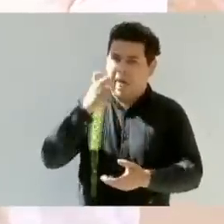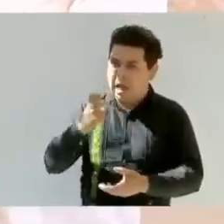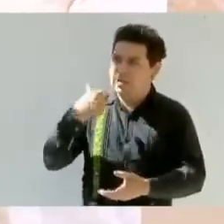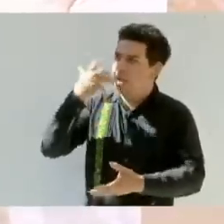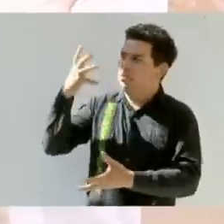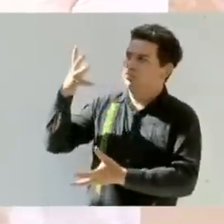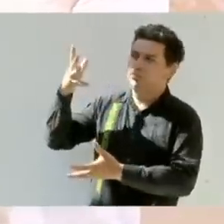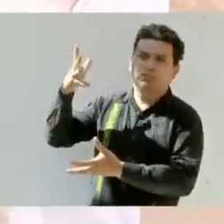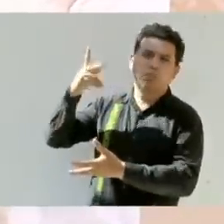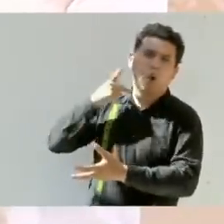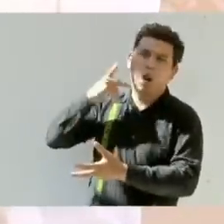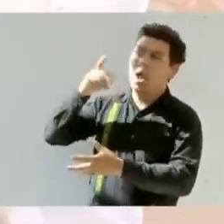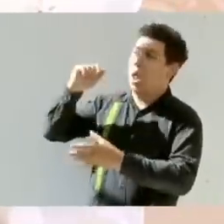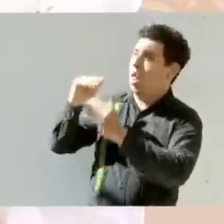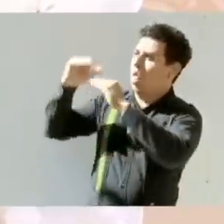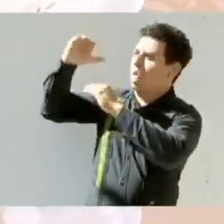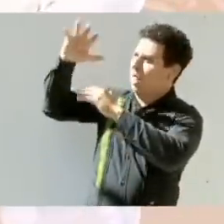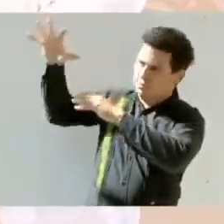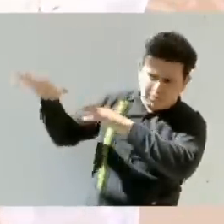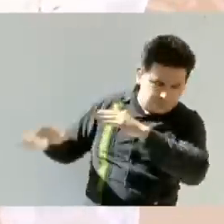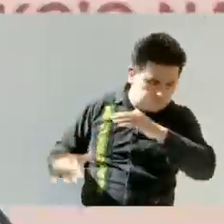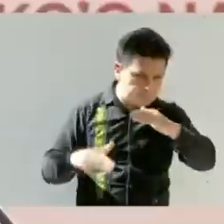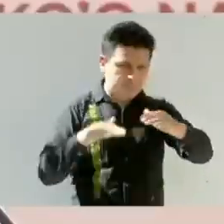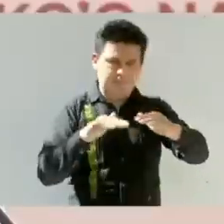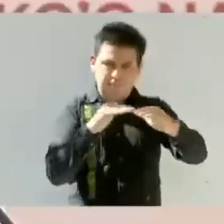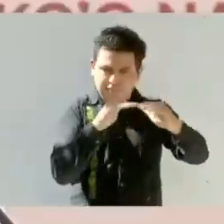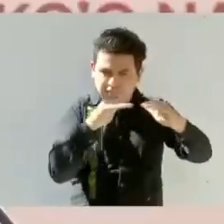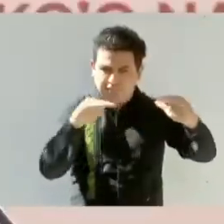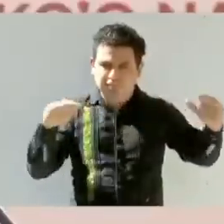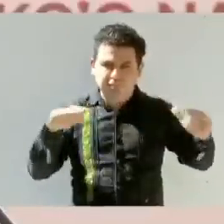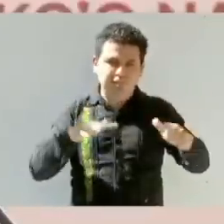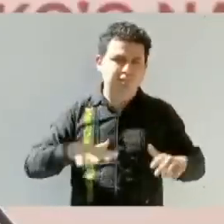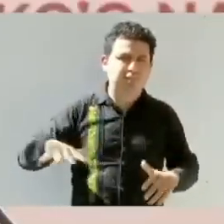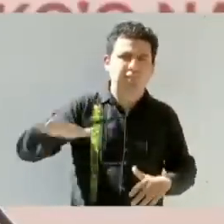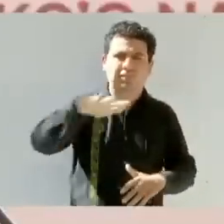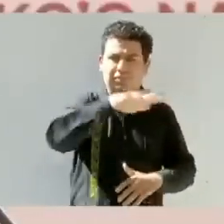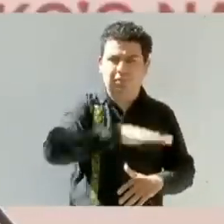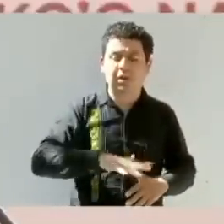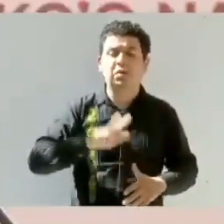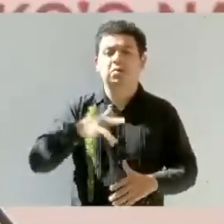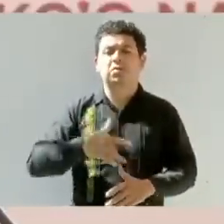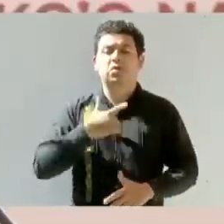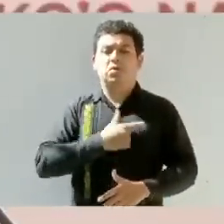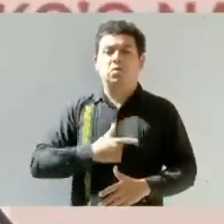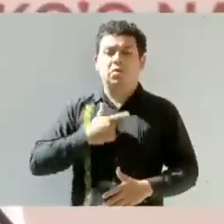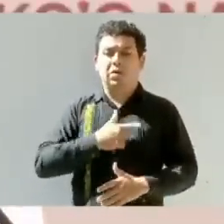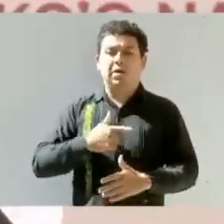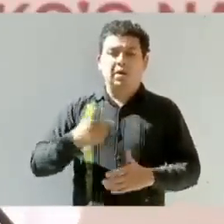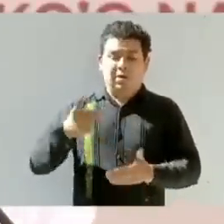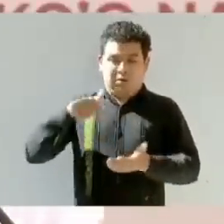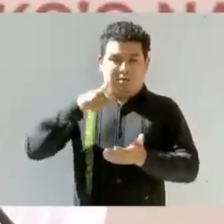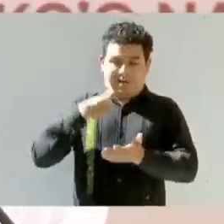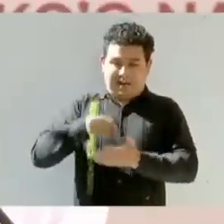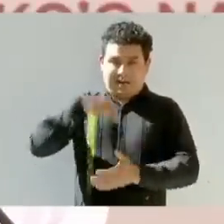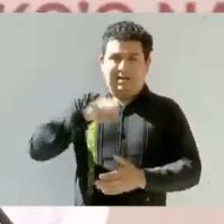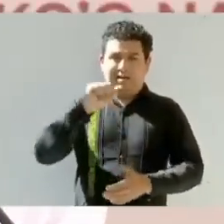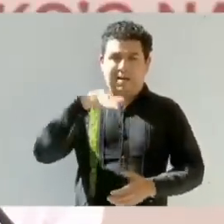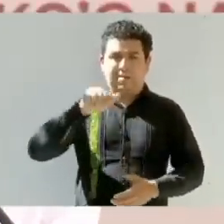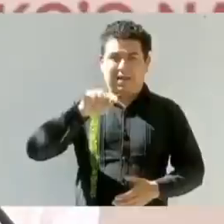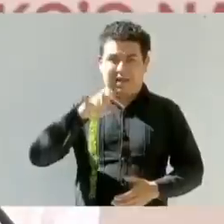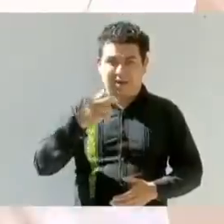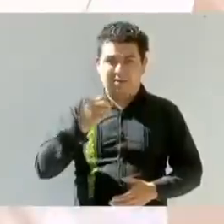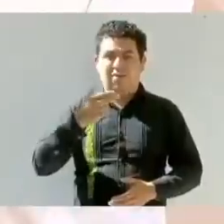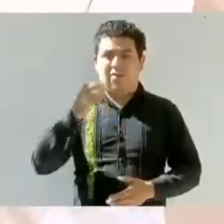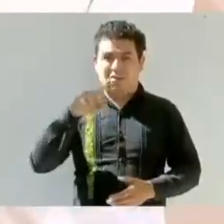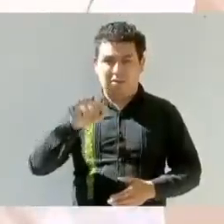en nuestro país. Por eso me da mucho gusto pues terminar esta gira aquí en San Mateo, esta gira